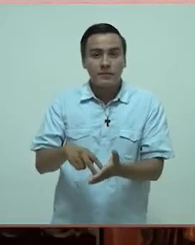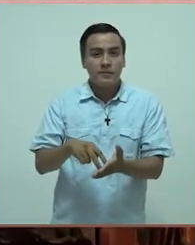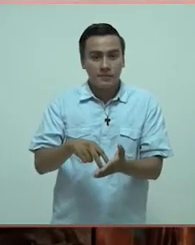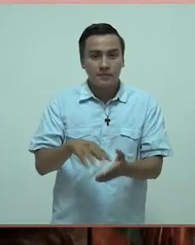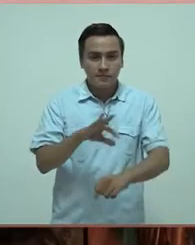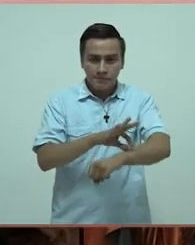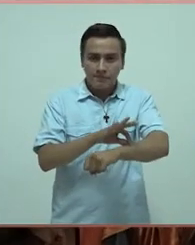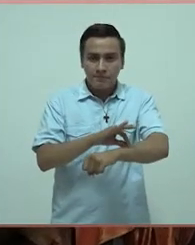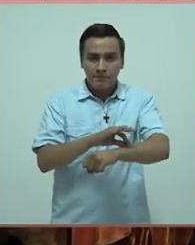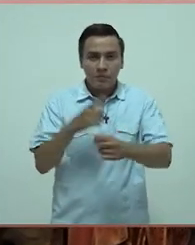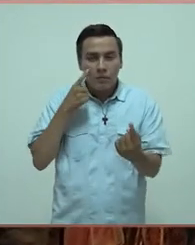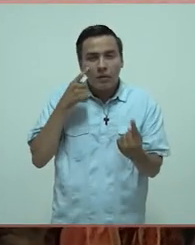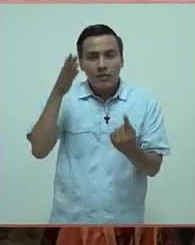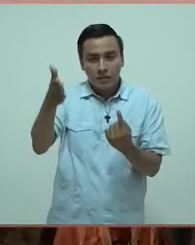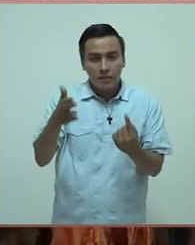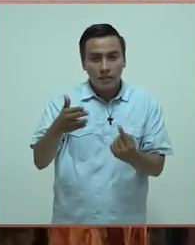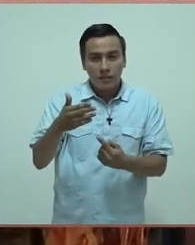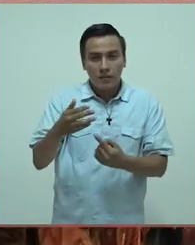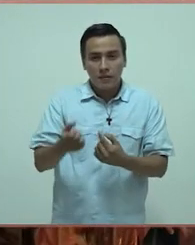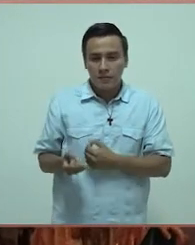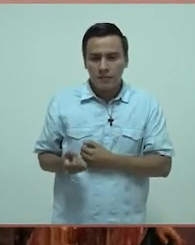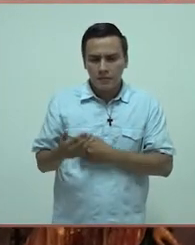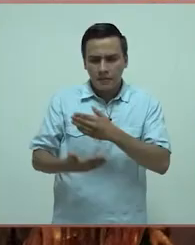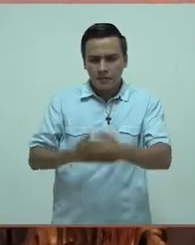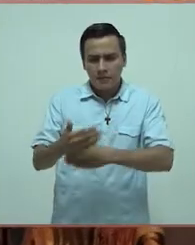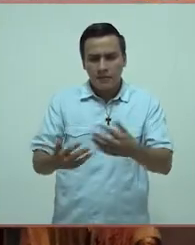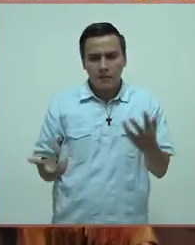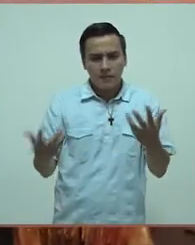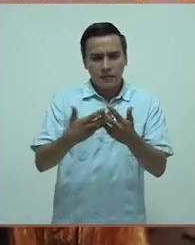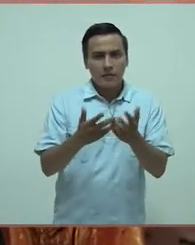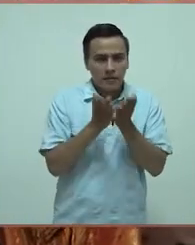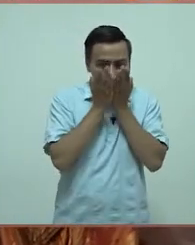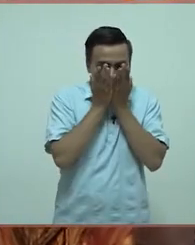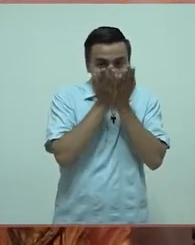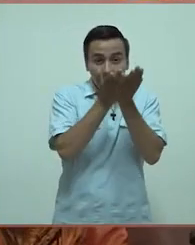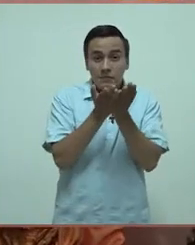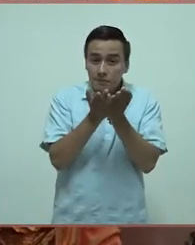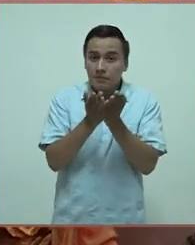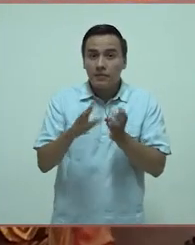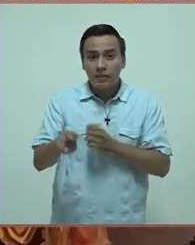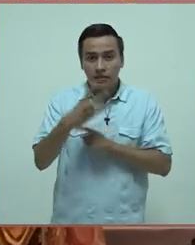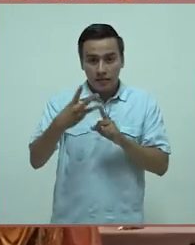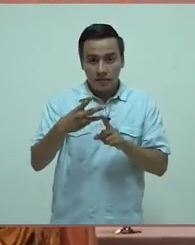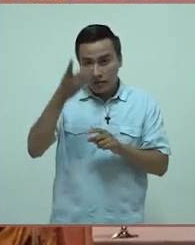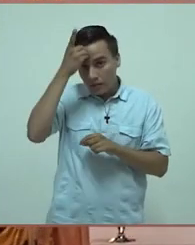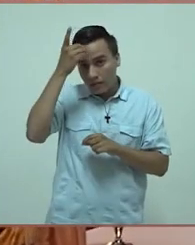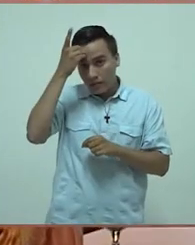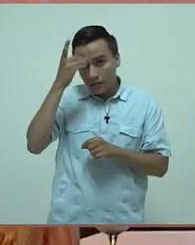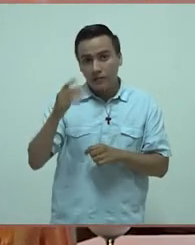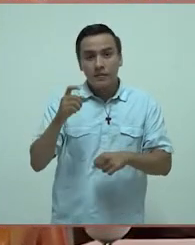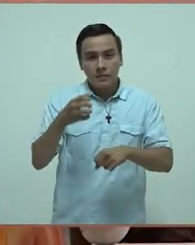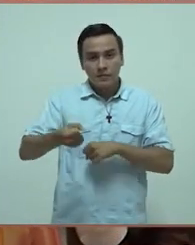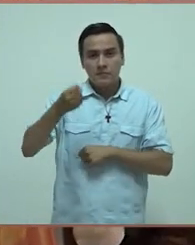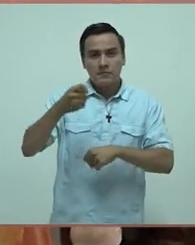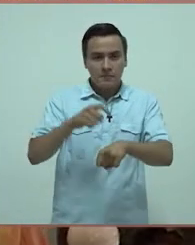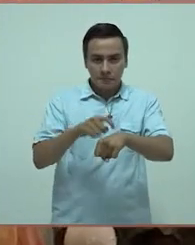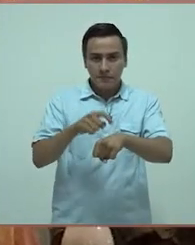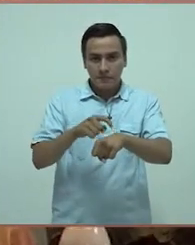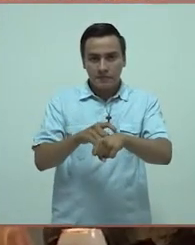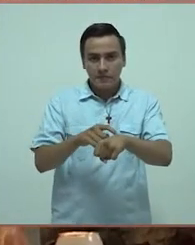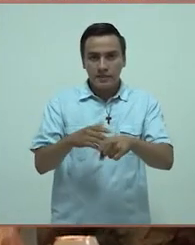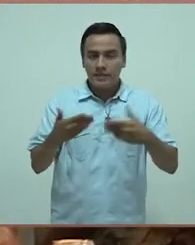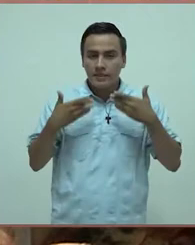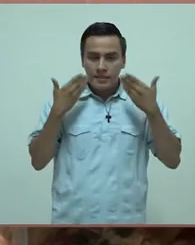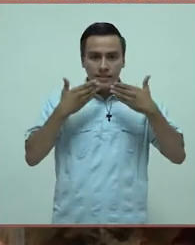Mesías. Las profecías se van aproximando a la palabra que se va a pronunciar. Y el tercer domingo ya a detenernos un